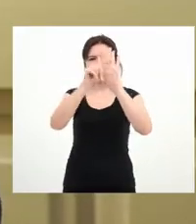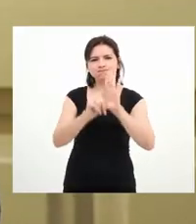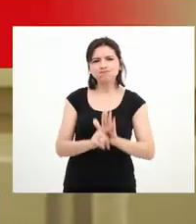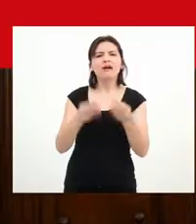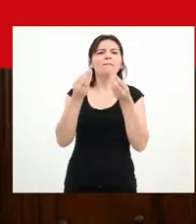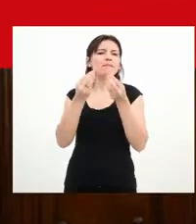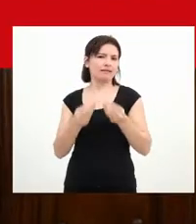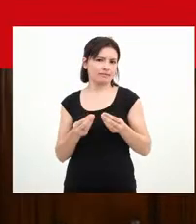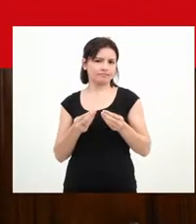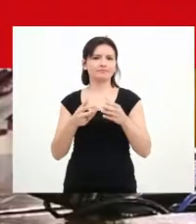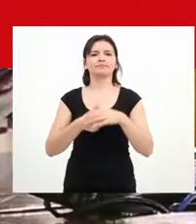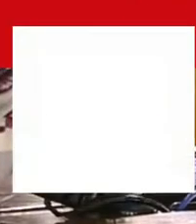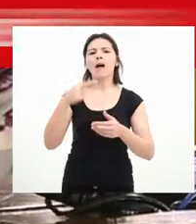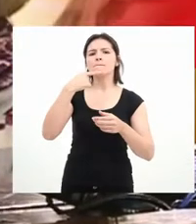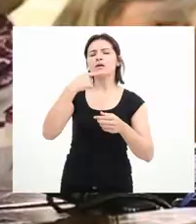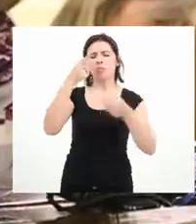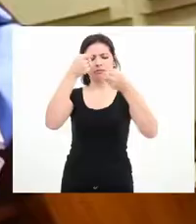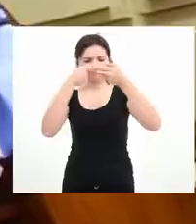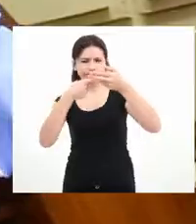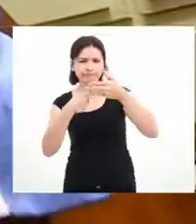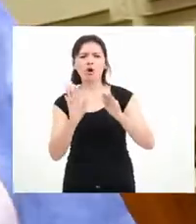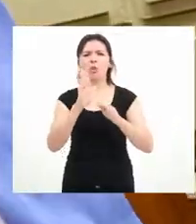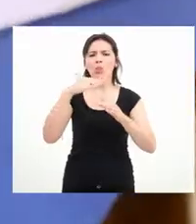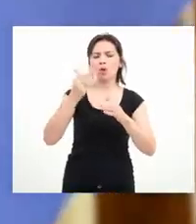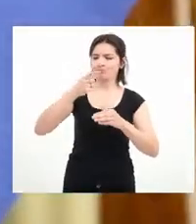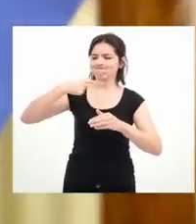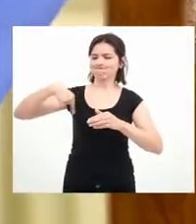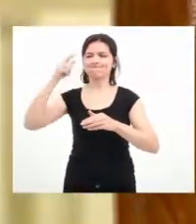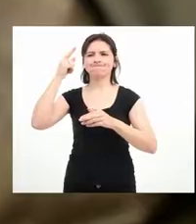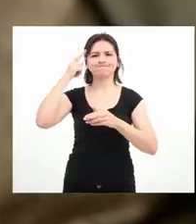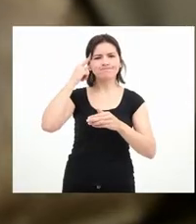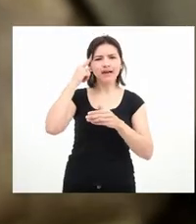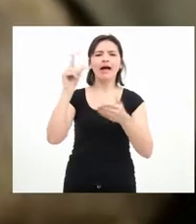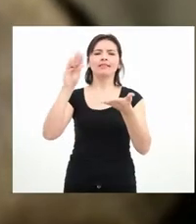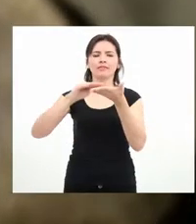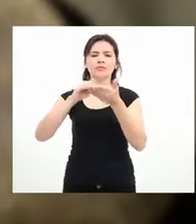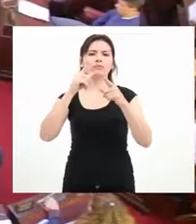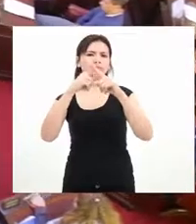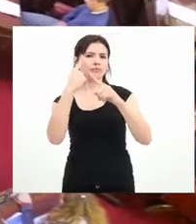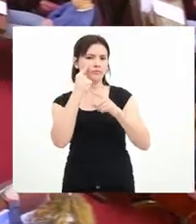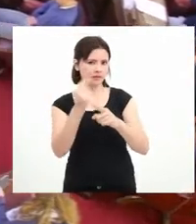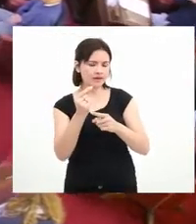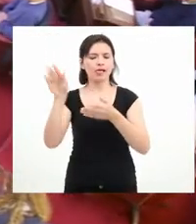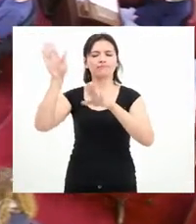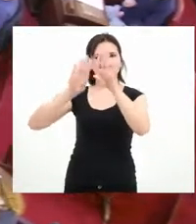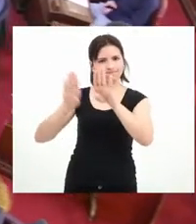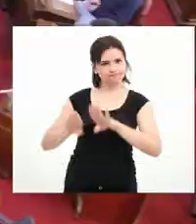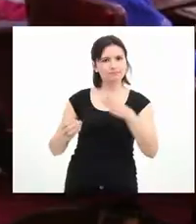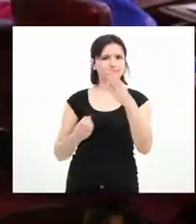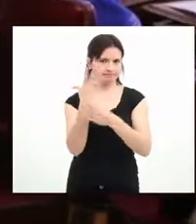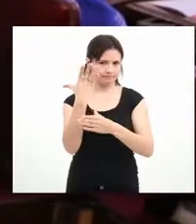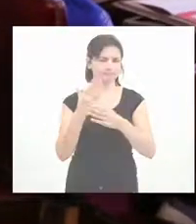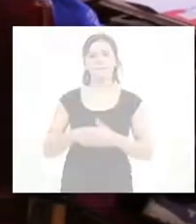legislador? ¿Para qué sirven las leyes? Estas y otras preguntas son las que nos animan a impulsar y realizar Diputados por un Día.